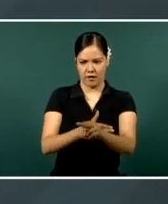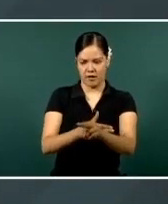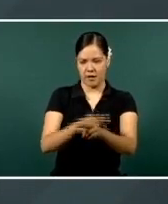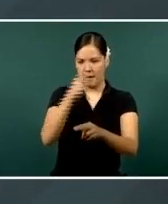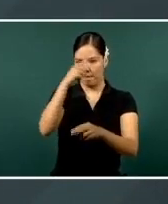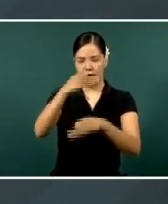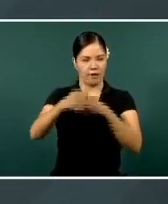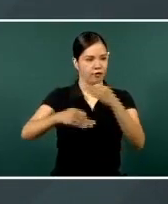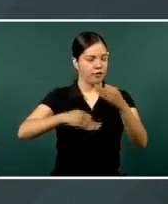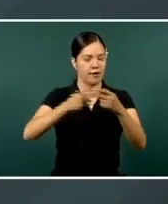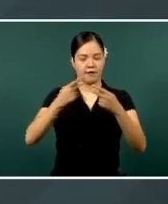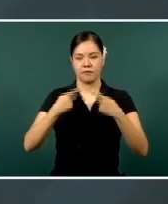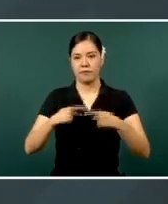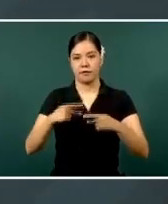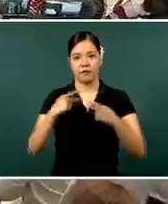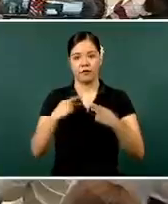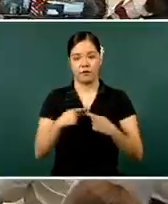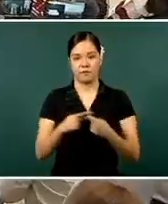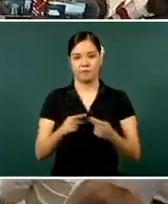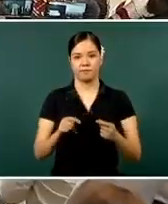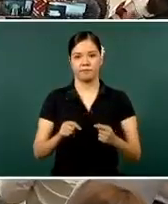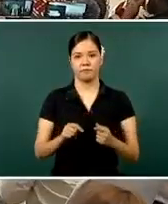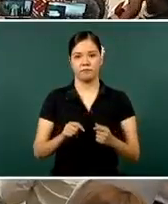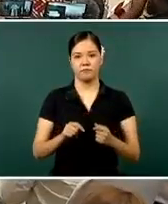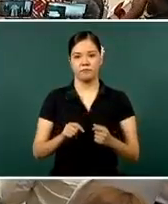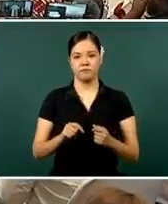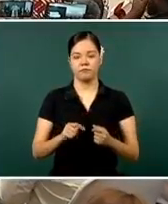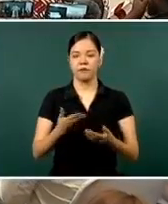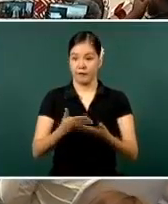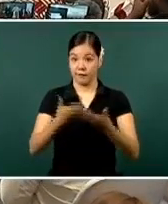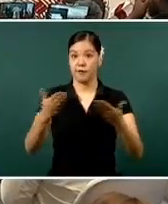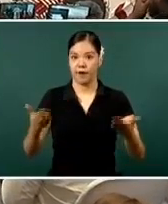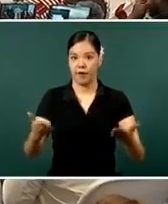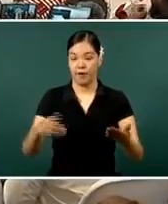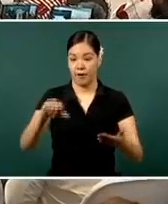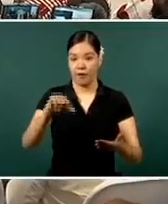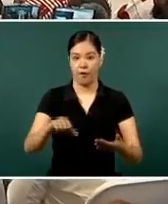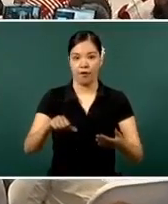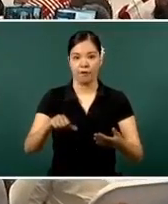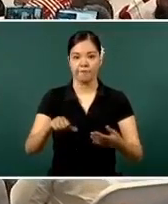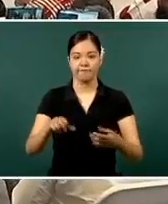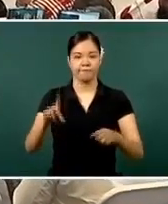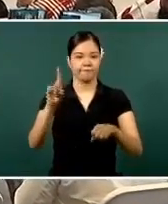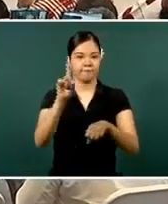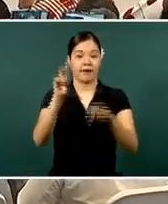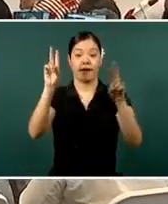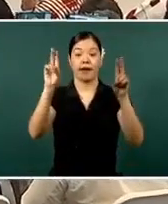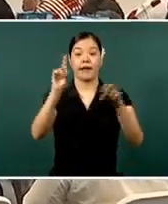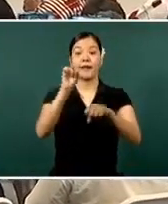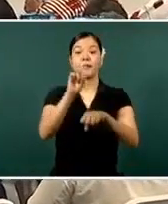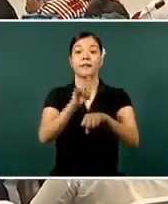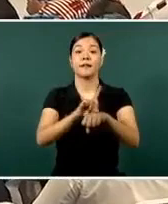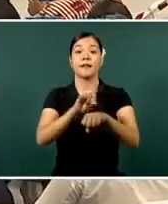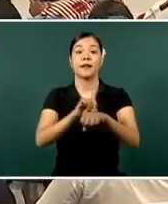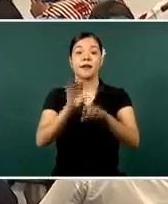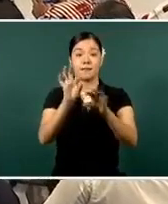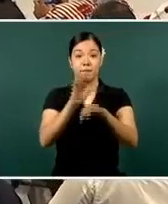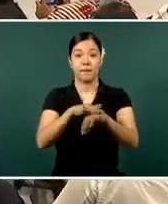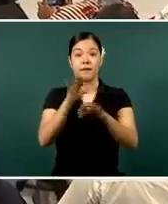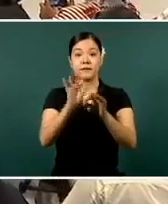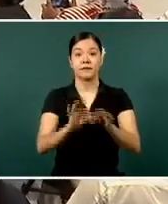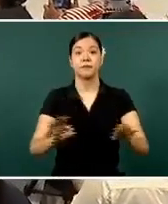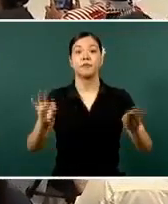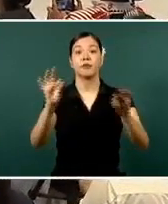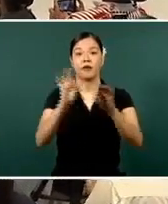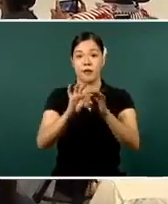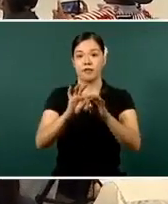nuestras comunidades. Y en el marco del Día Internacional de los Pueblos Indígenas, quisiéramos en este momento, señor presidente,